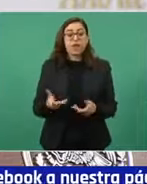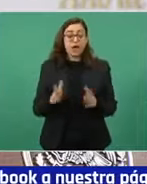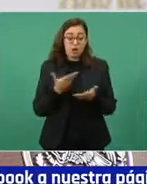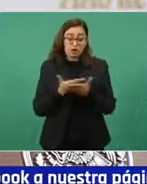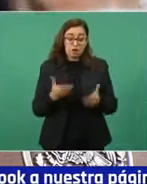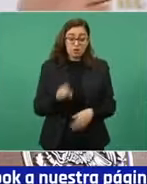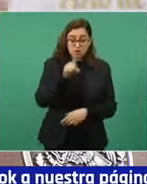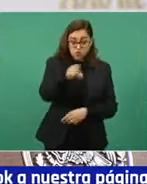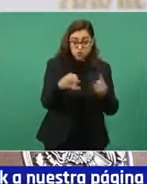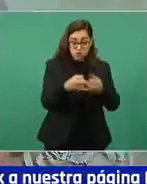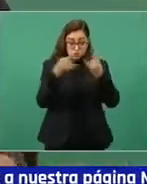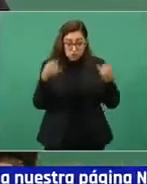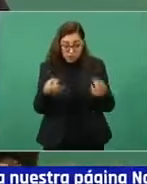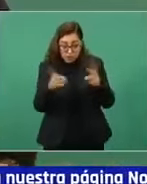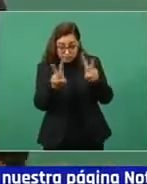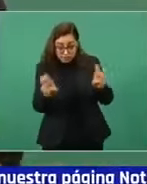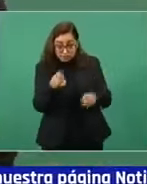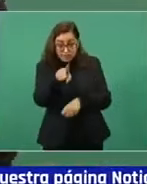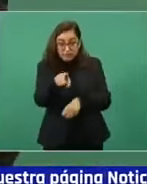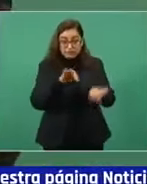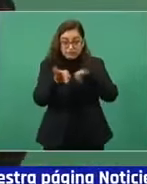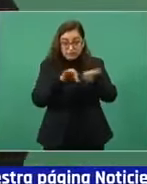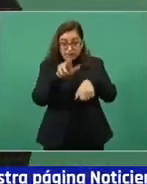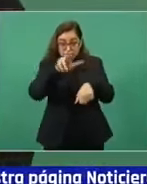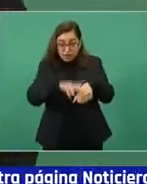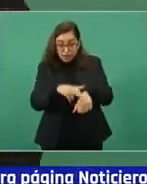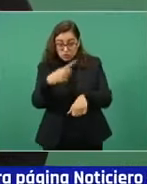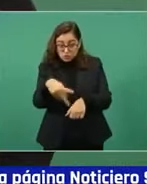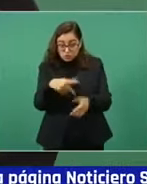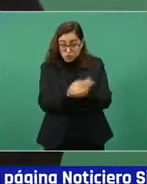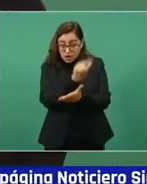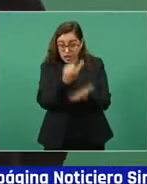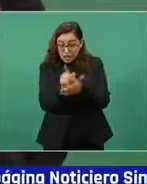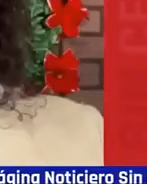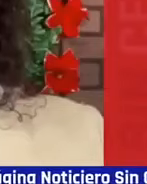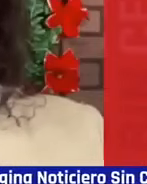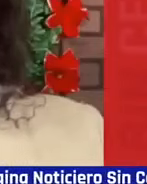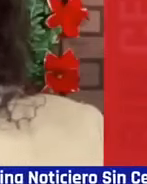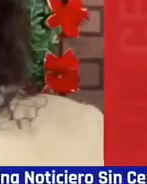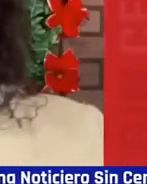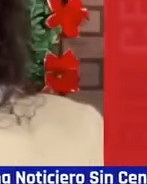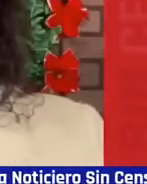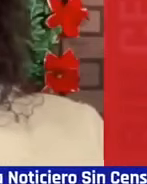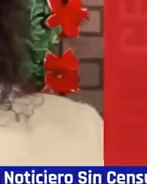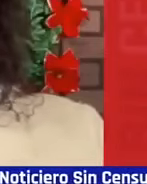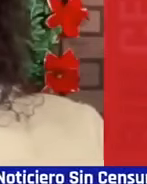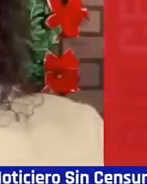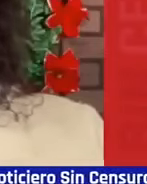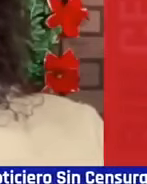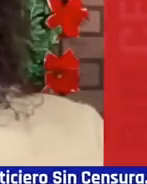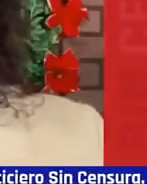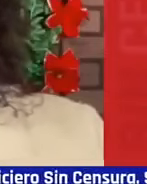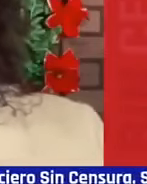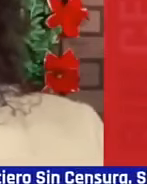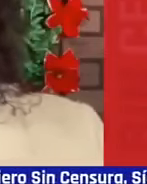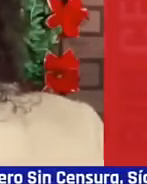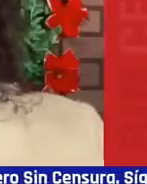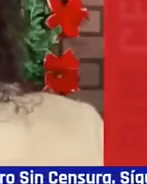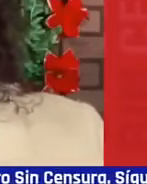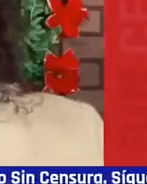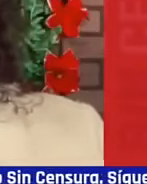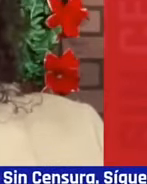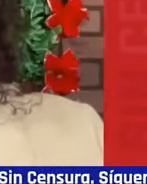más que voltear a ver hacia la izquierda. Vamos a ver, muchos de nosotros, insisto, sabemos y lo podemos inferir así,